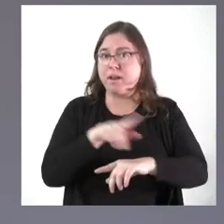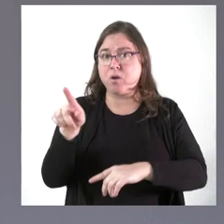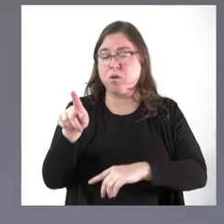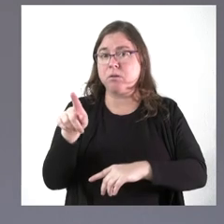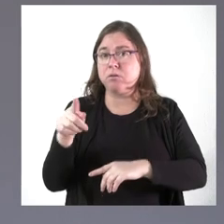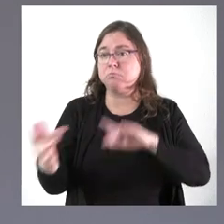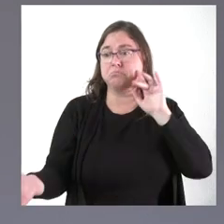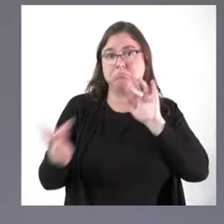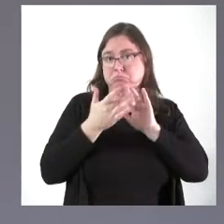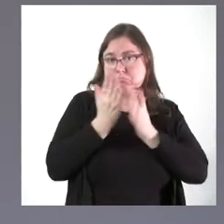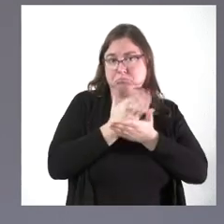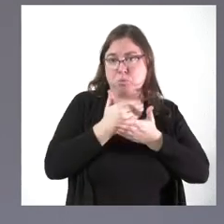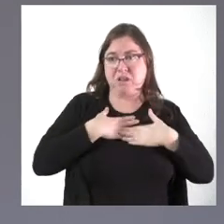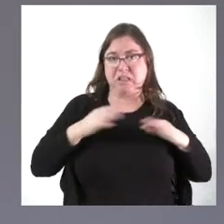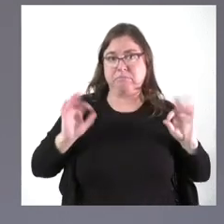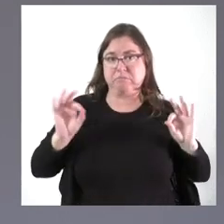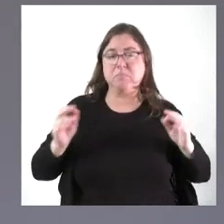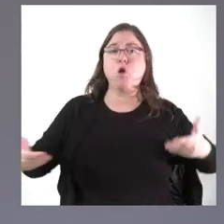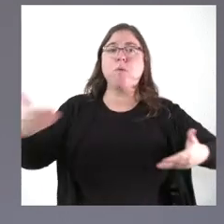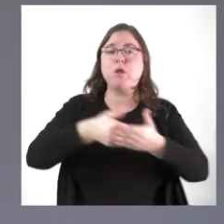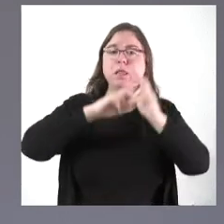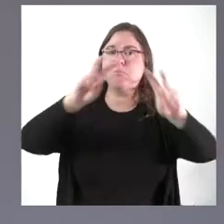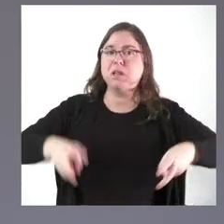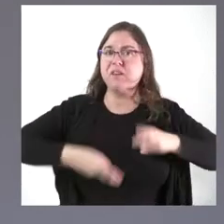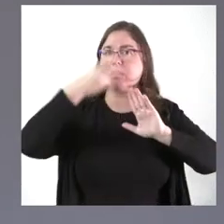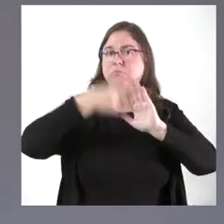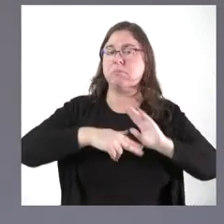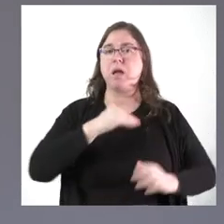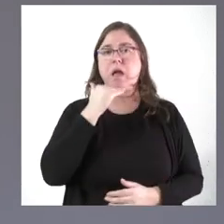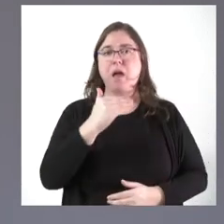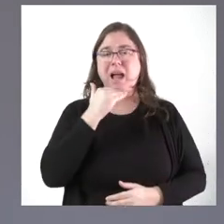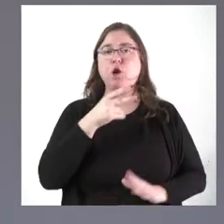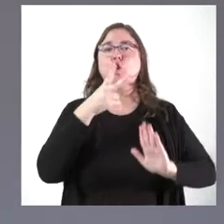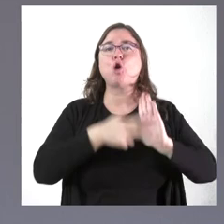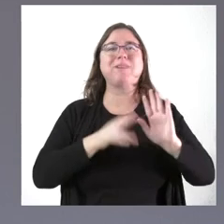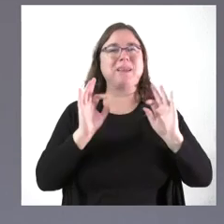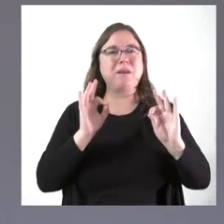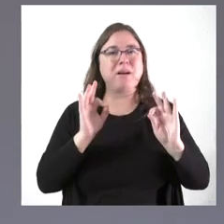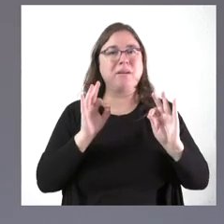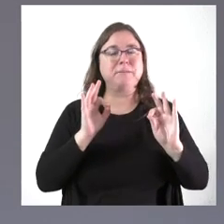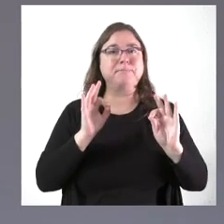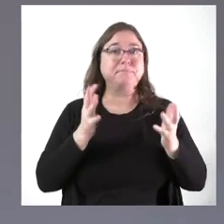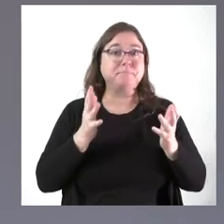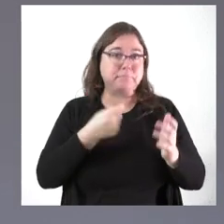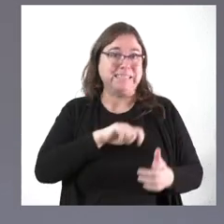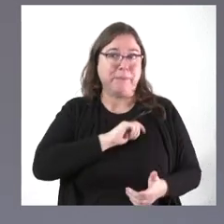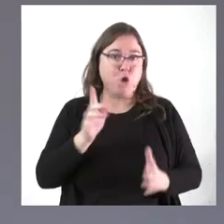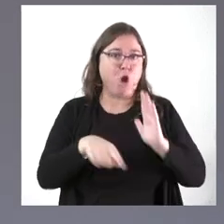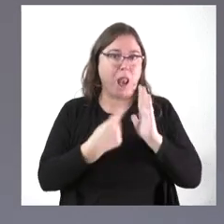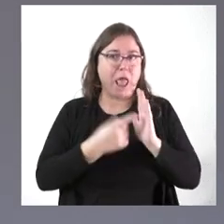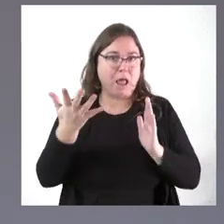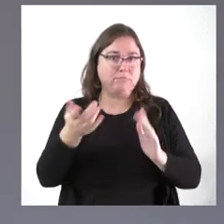dirigido a la comunidad Autónoma para plantear una modificación normativa de la normativa española es decir